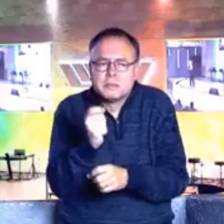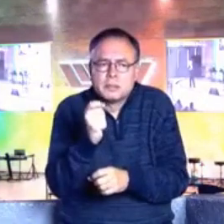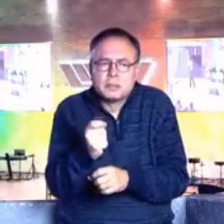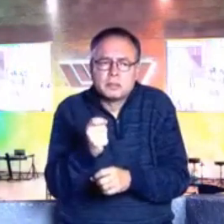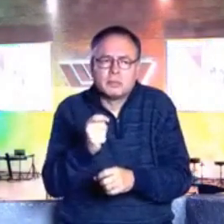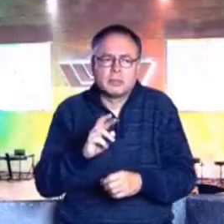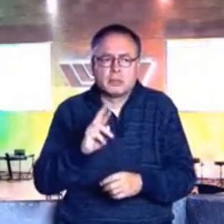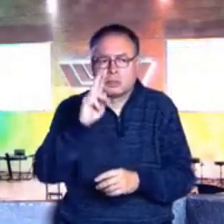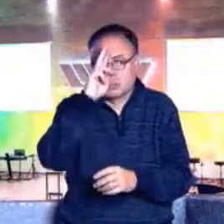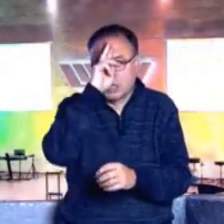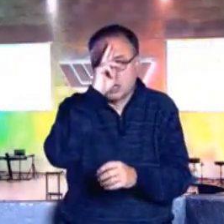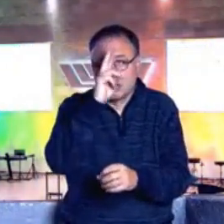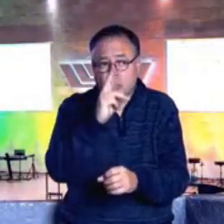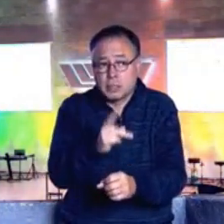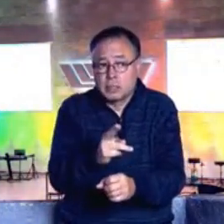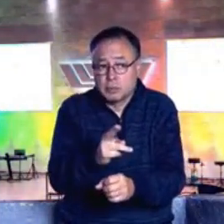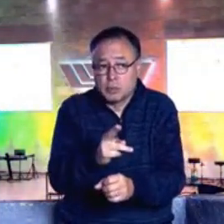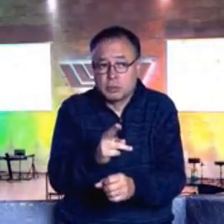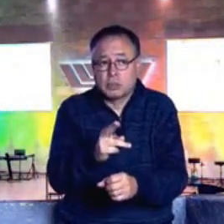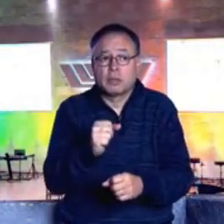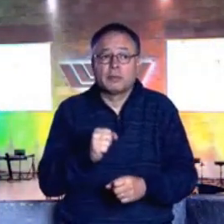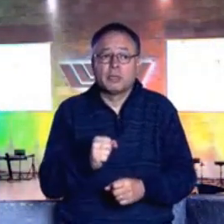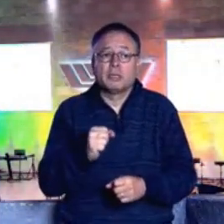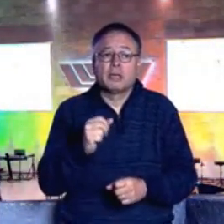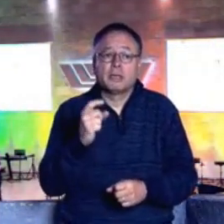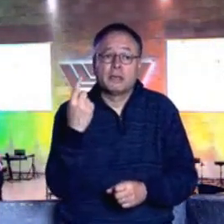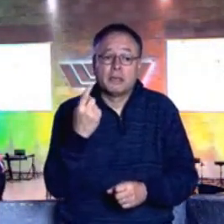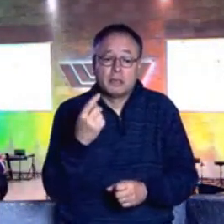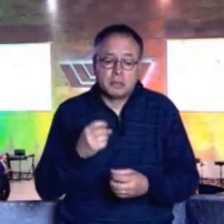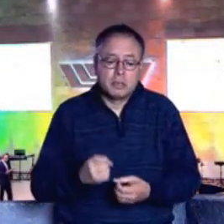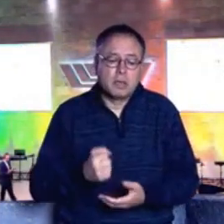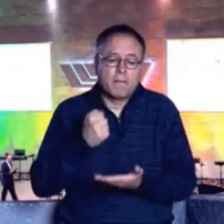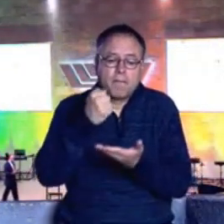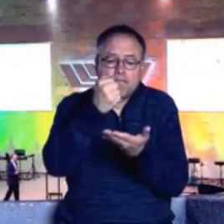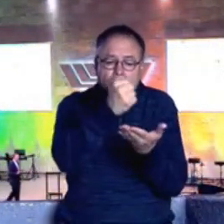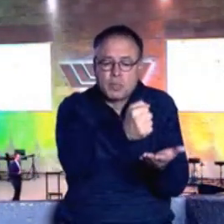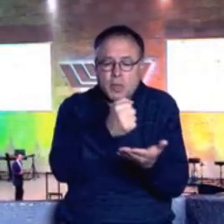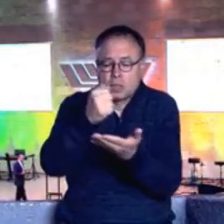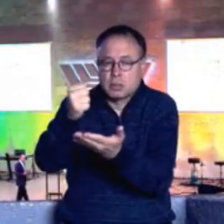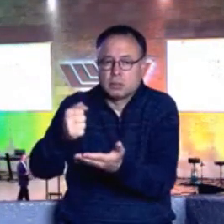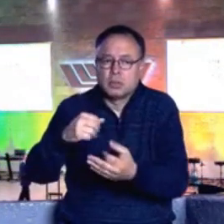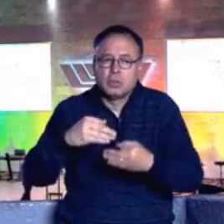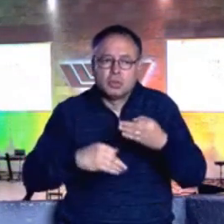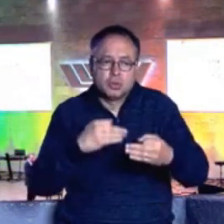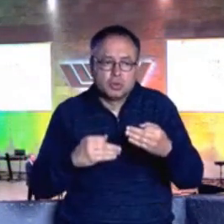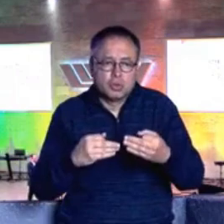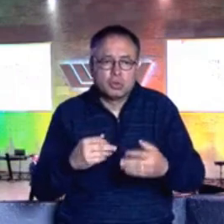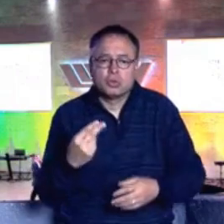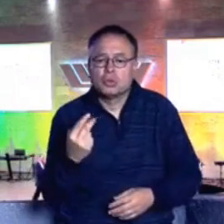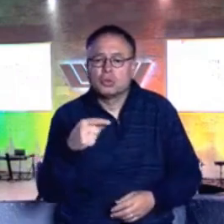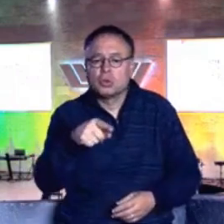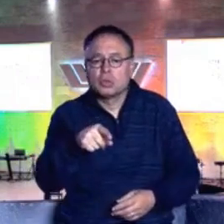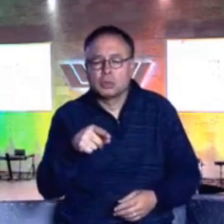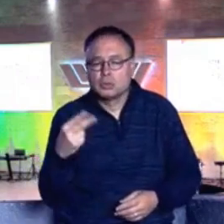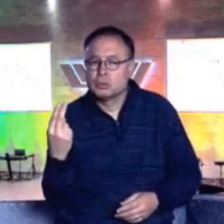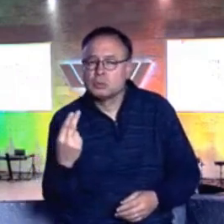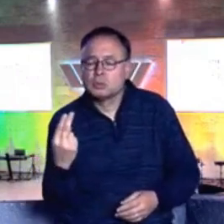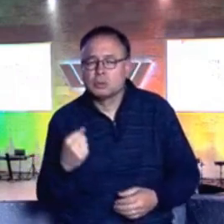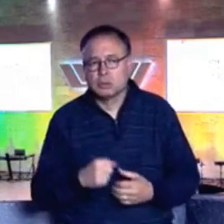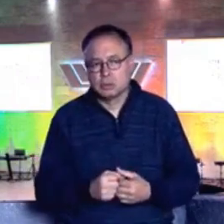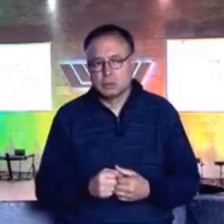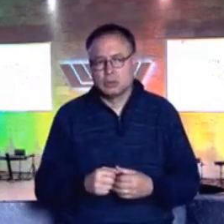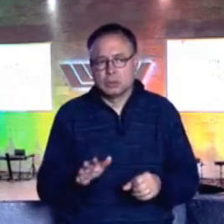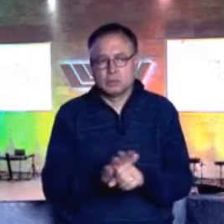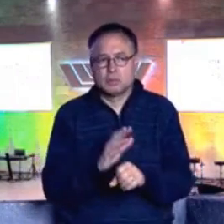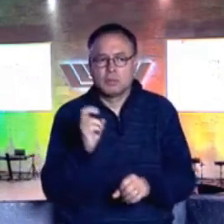compromiso de ionar lo necesario de abastecer lo necesario por eso cuando pensamos